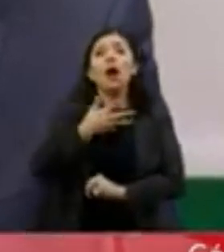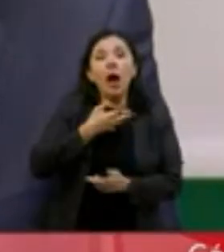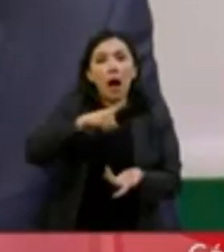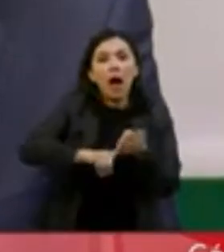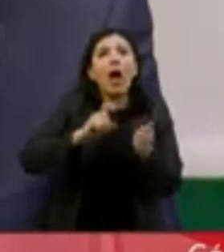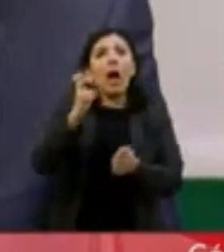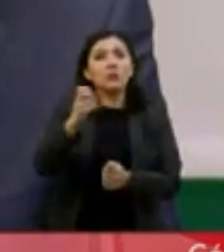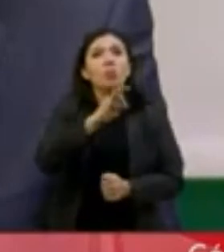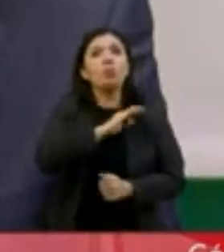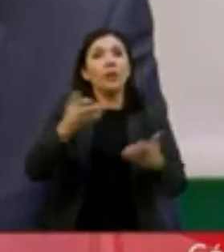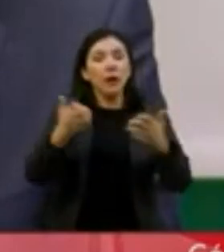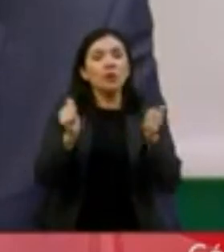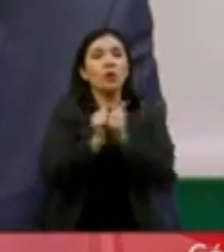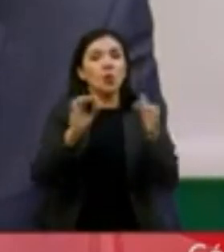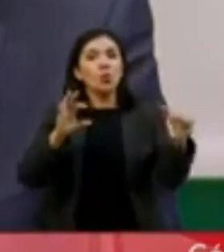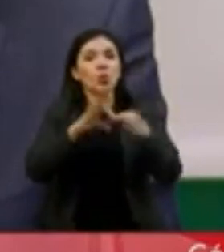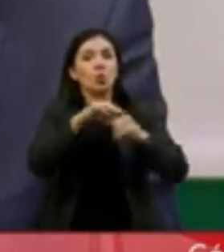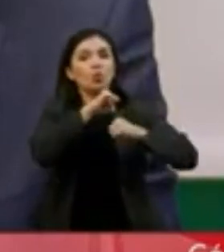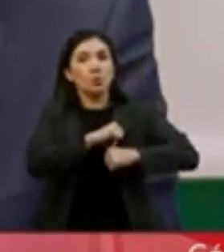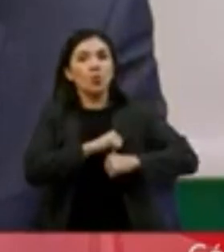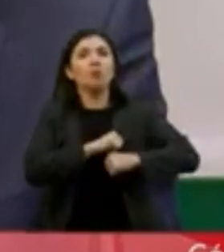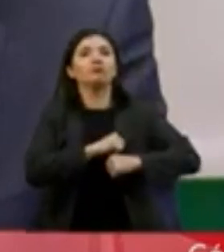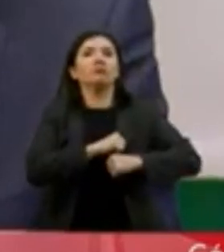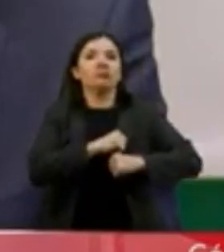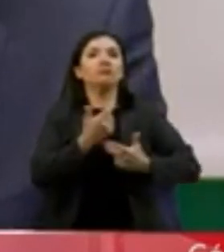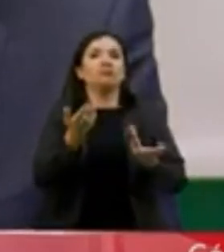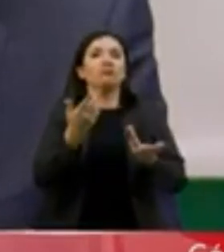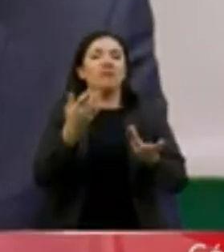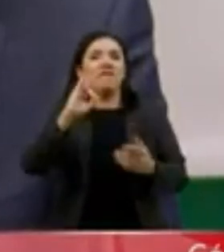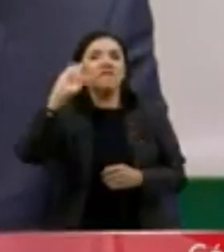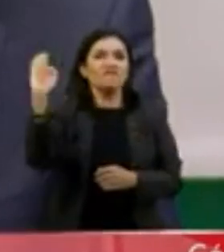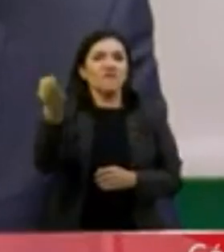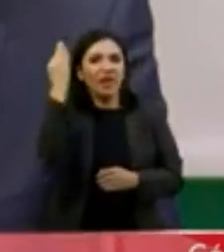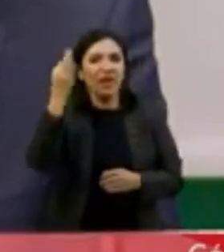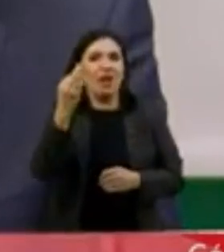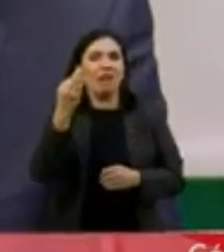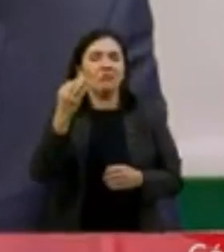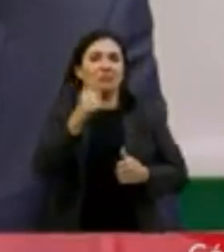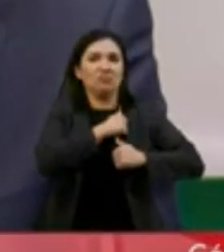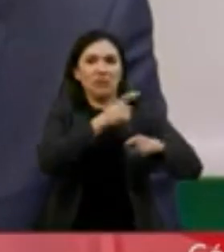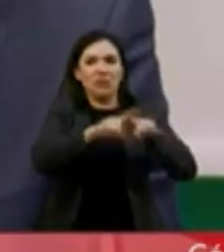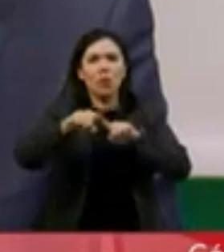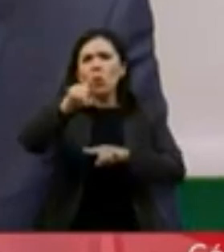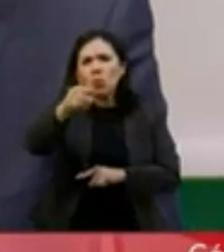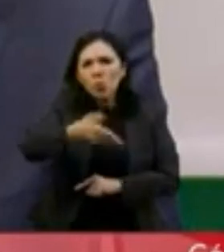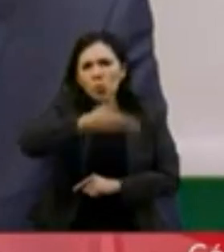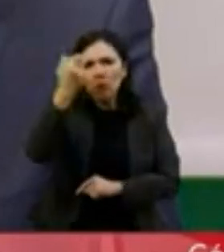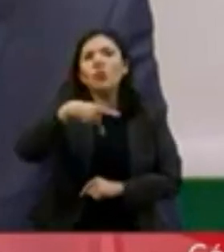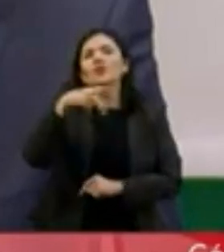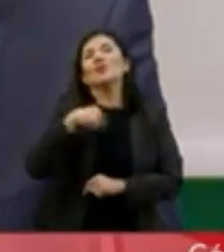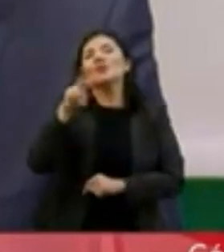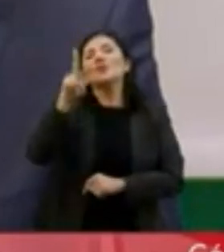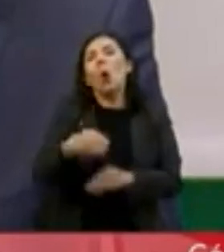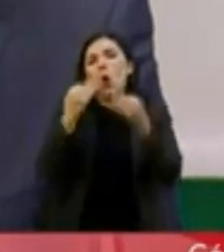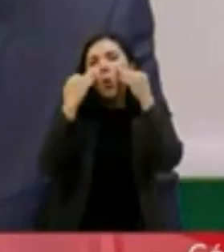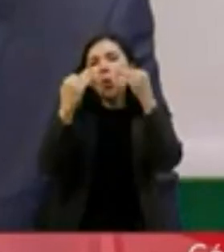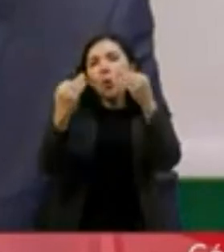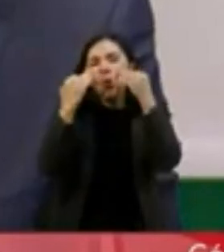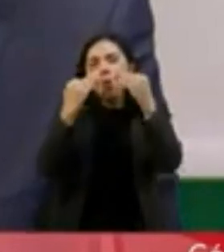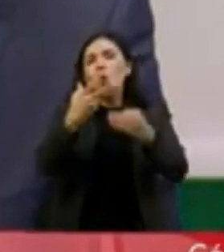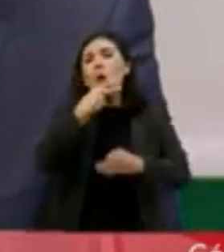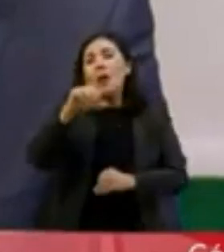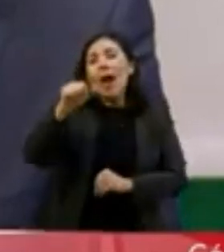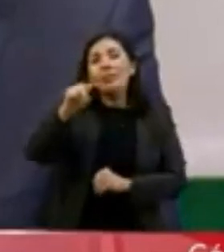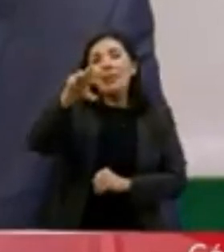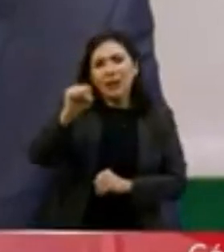actúa coordinado con las fuerzas federales usted no lo sabe Pero a mí sí me consta y el día que quiere